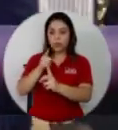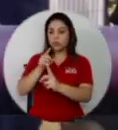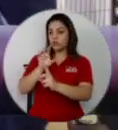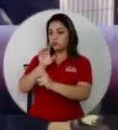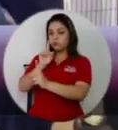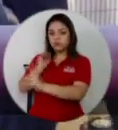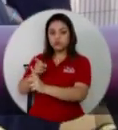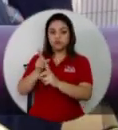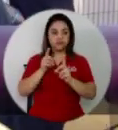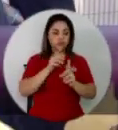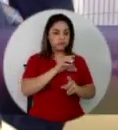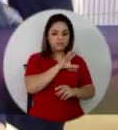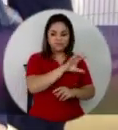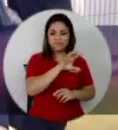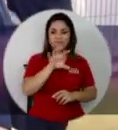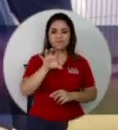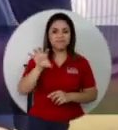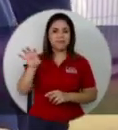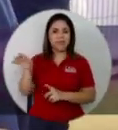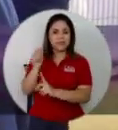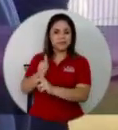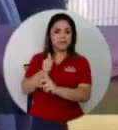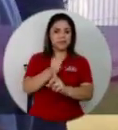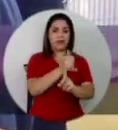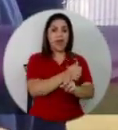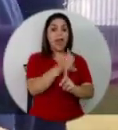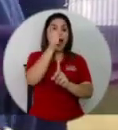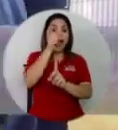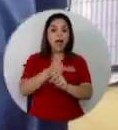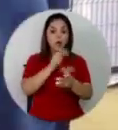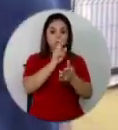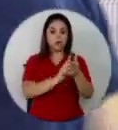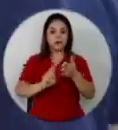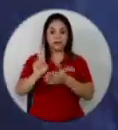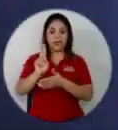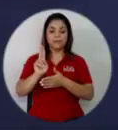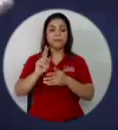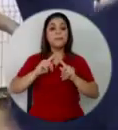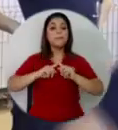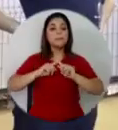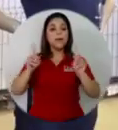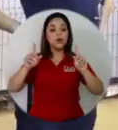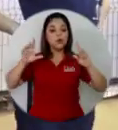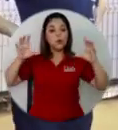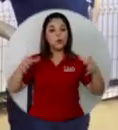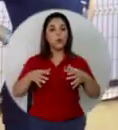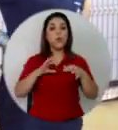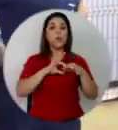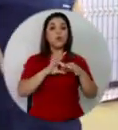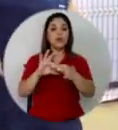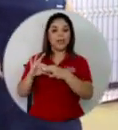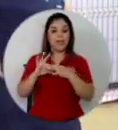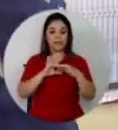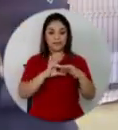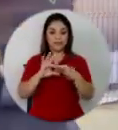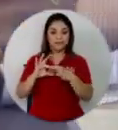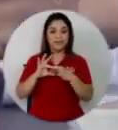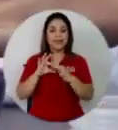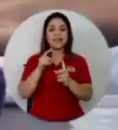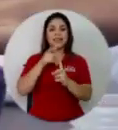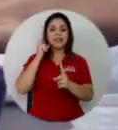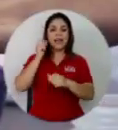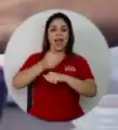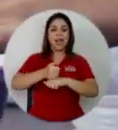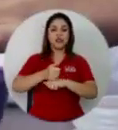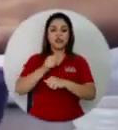todo el soporte legal de cada universidad en sí misma, pero donde las universidades unidas desde el